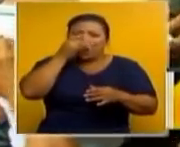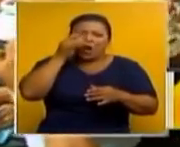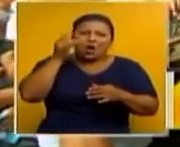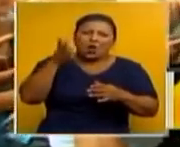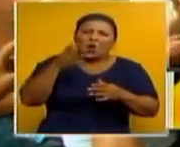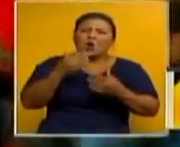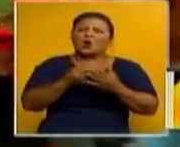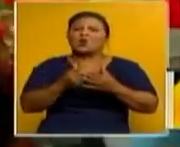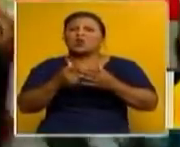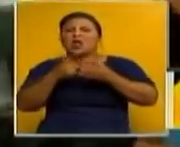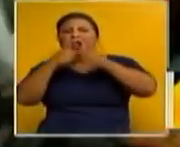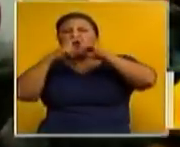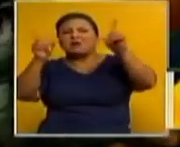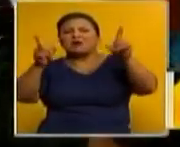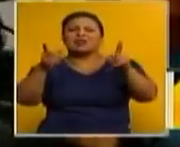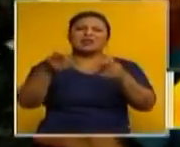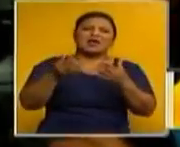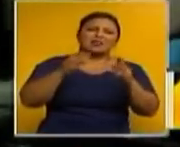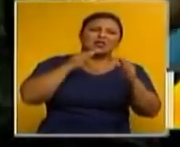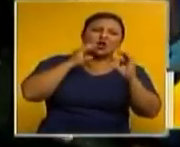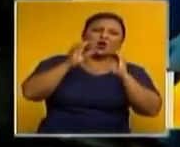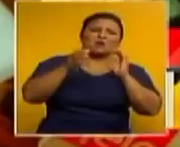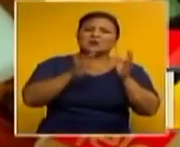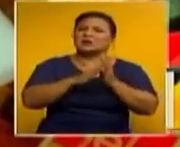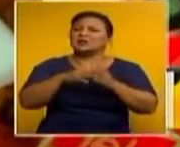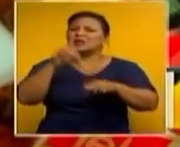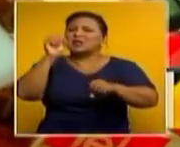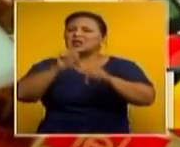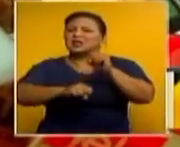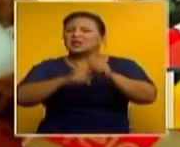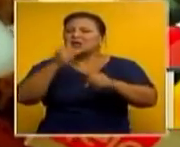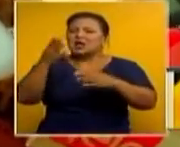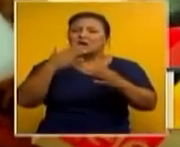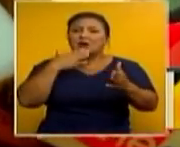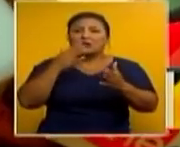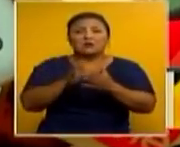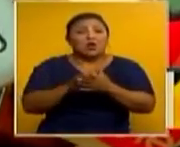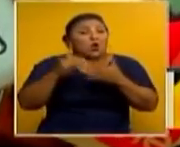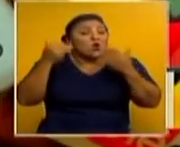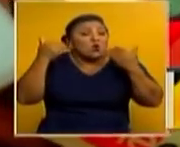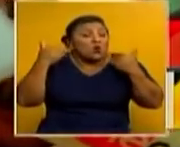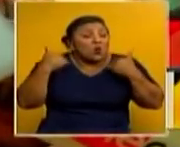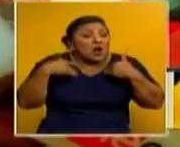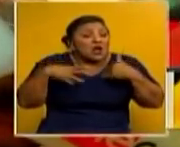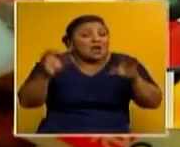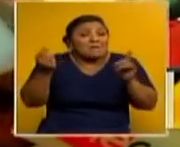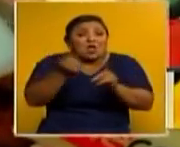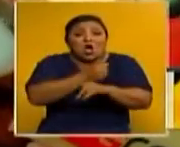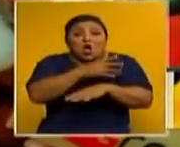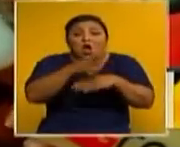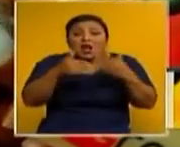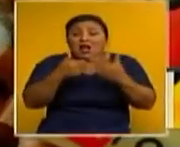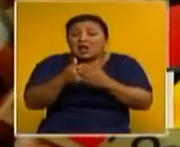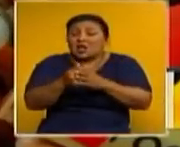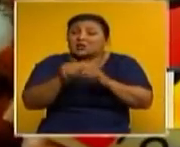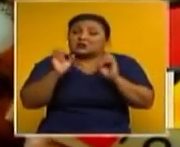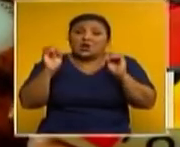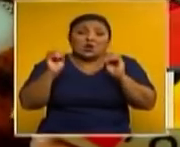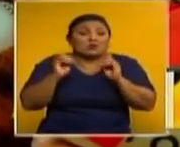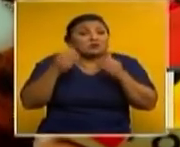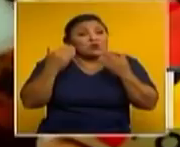restricción a la libertad de expresión y daños a bienes ajenos. Cualquier agresión, cualquier situación en que